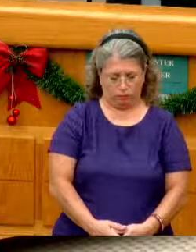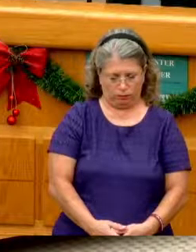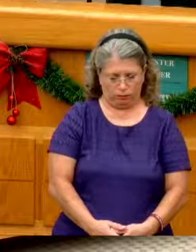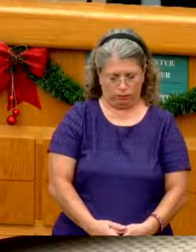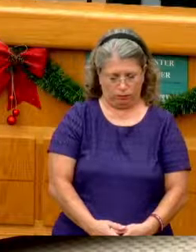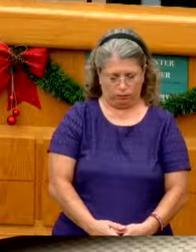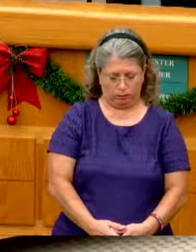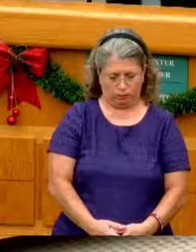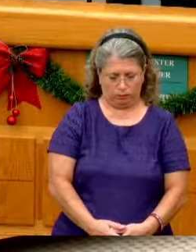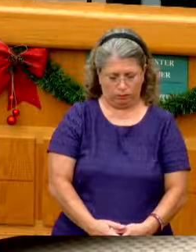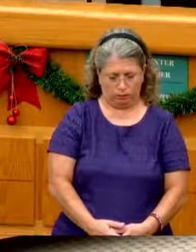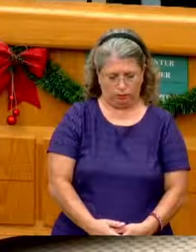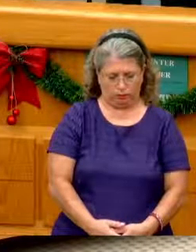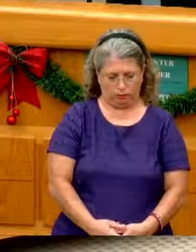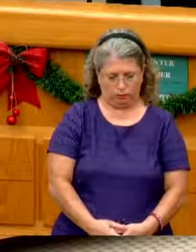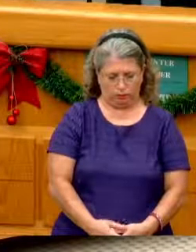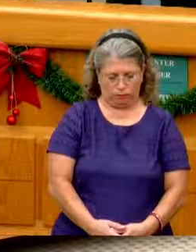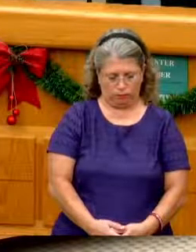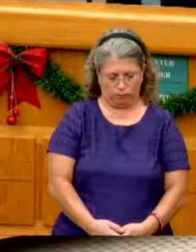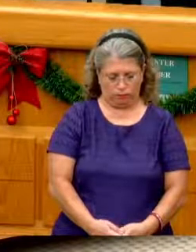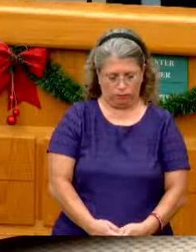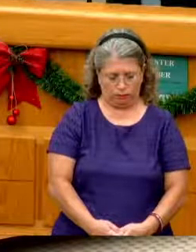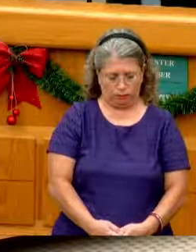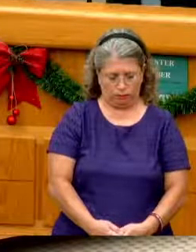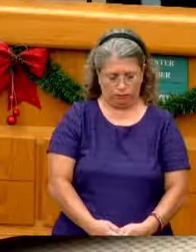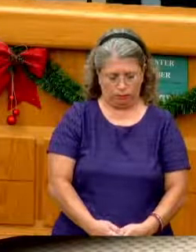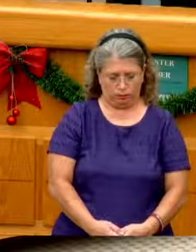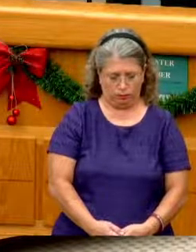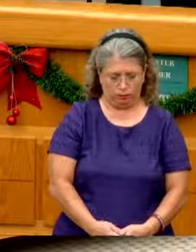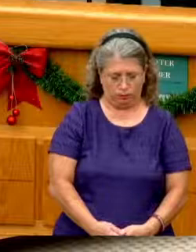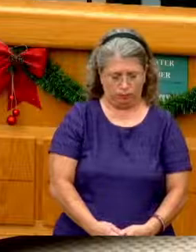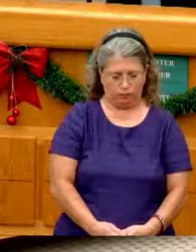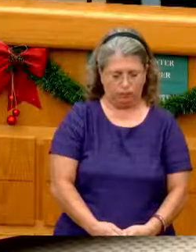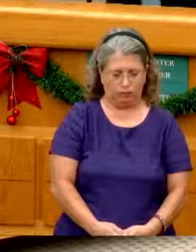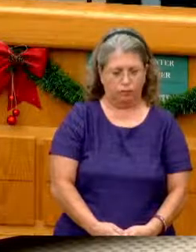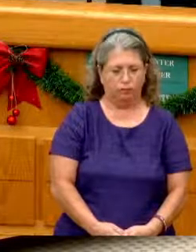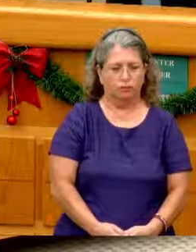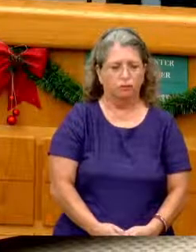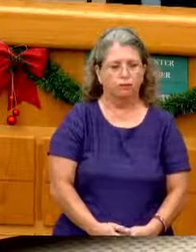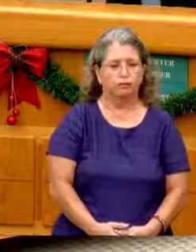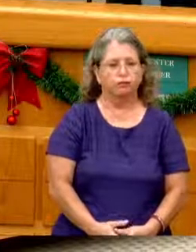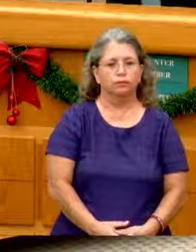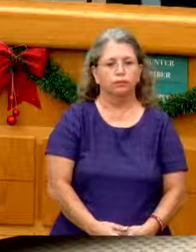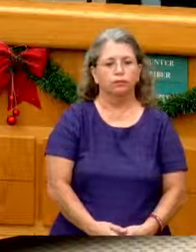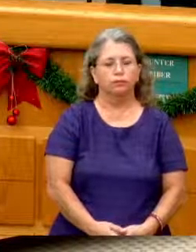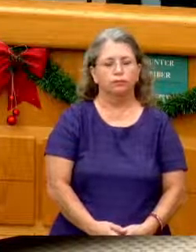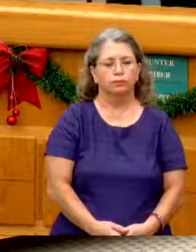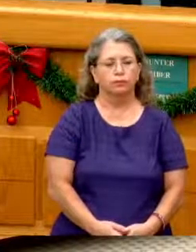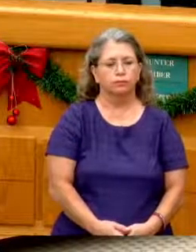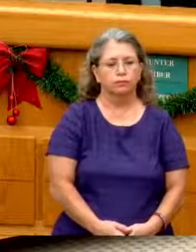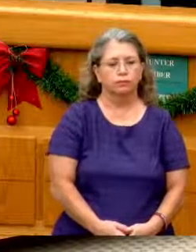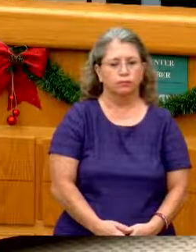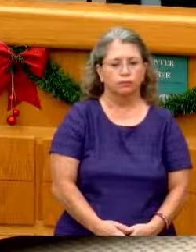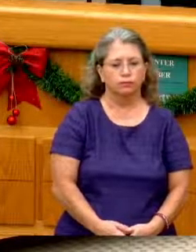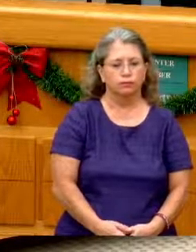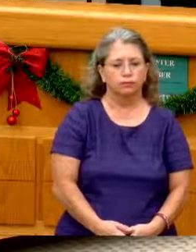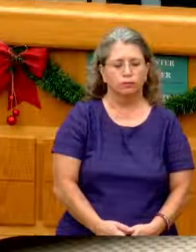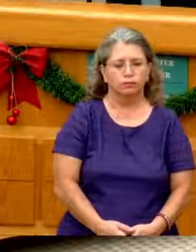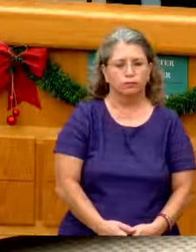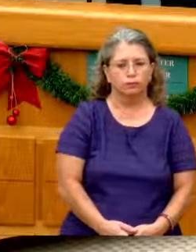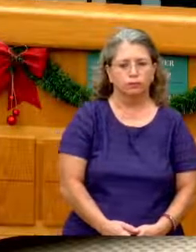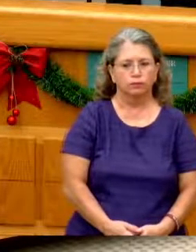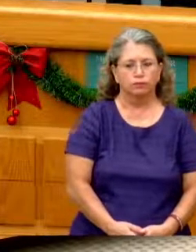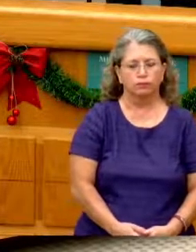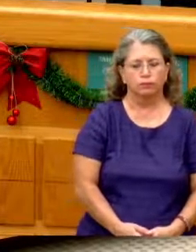con información del número de vacunas que vamos a recibir, pero en cuanto las recibamos, el Distrito de Salud estará listo para distribuirlas. Las pruebas